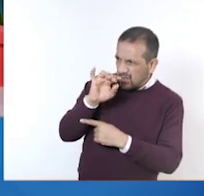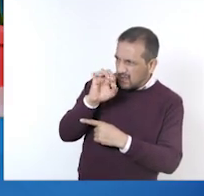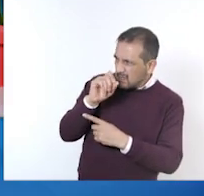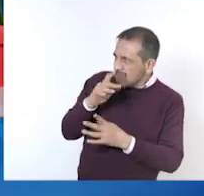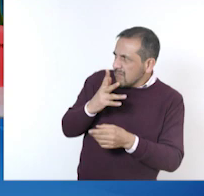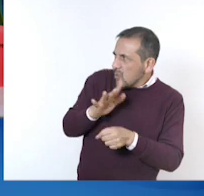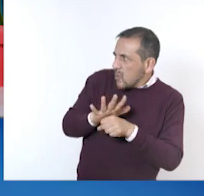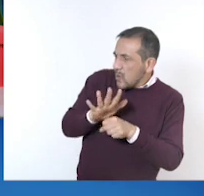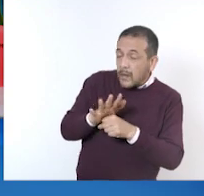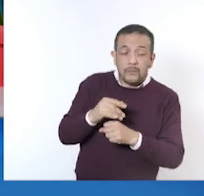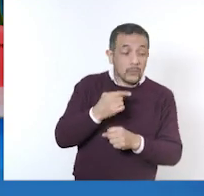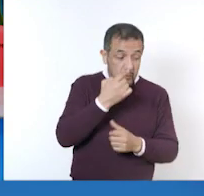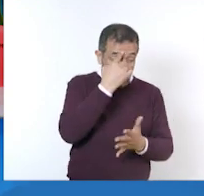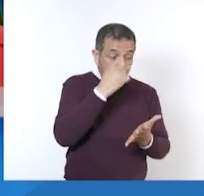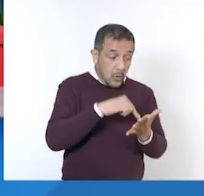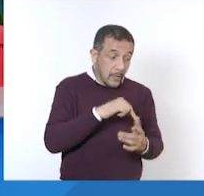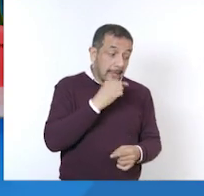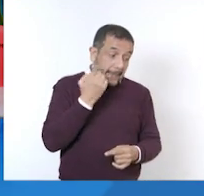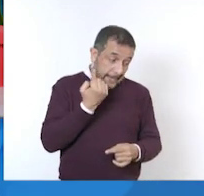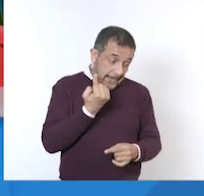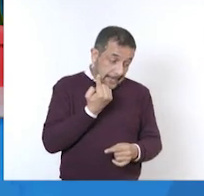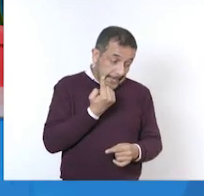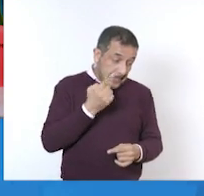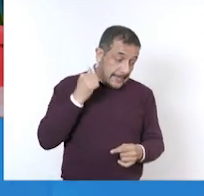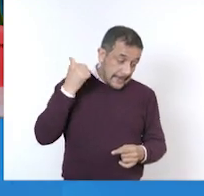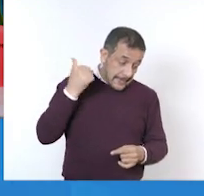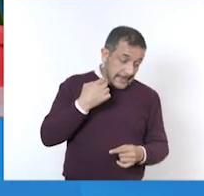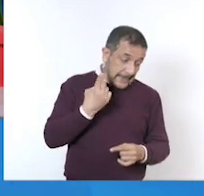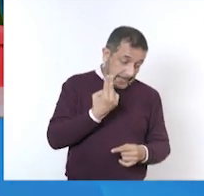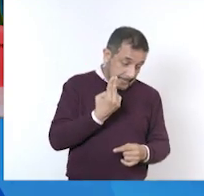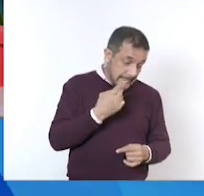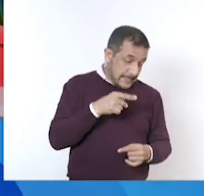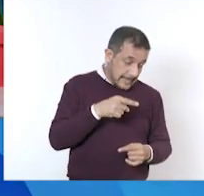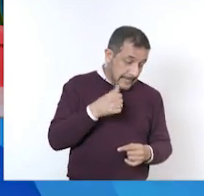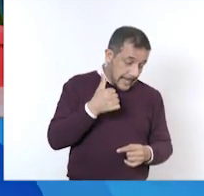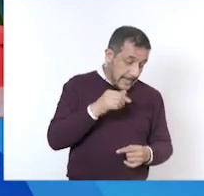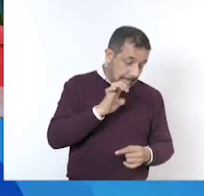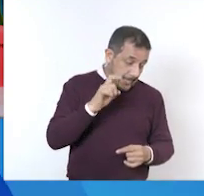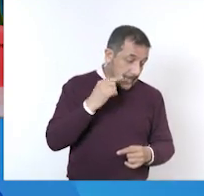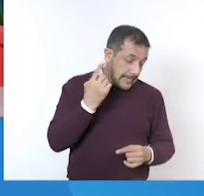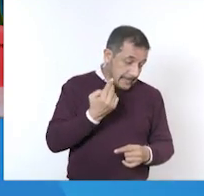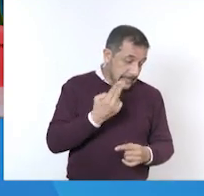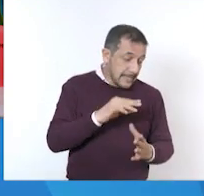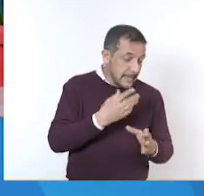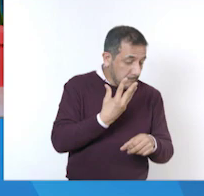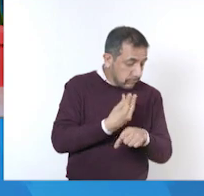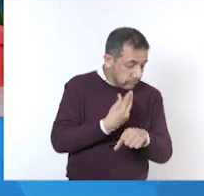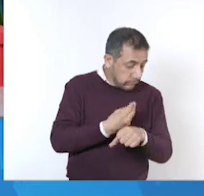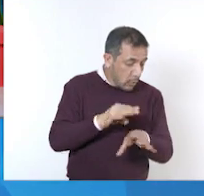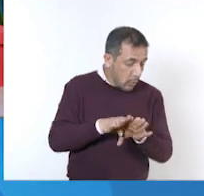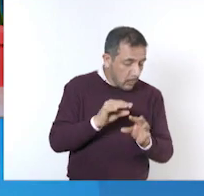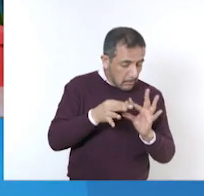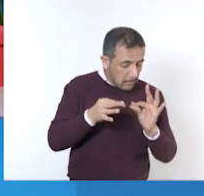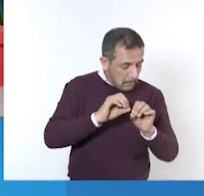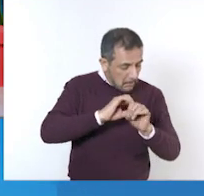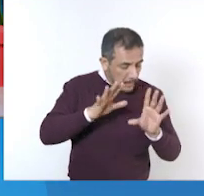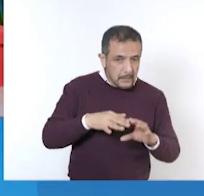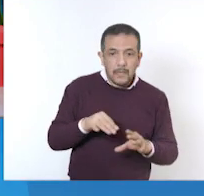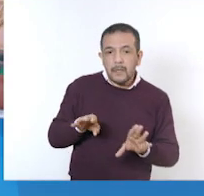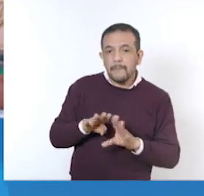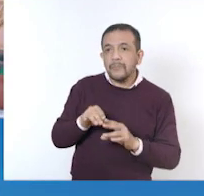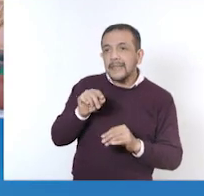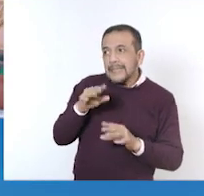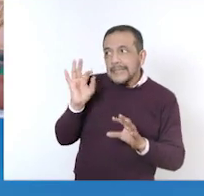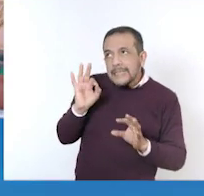Quizá ese sea un buen punto de mejora, que explicará mejor cómo se divertía antes con la familia y amigos antes del